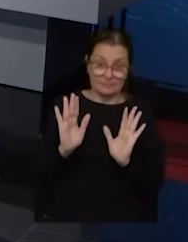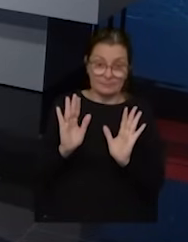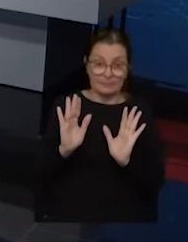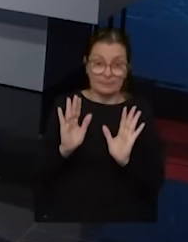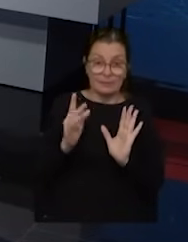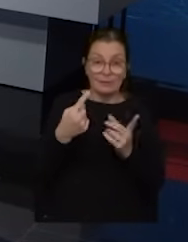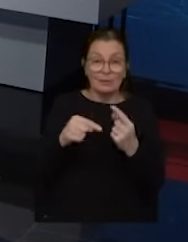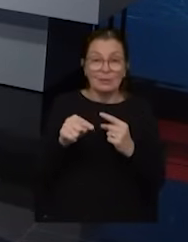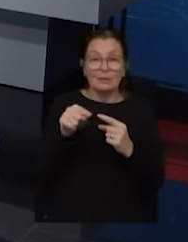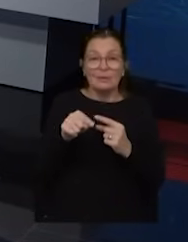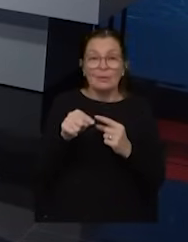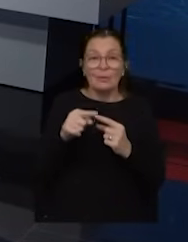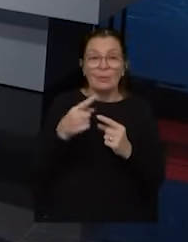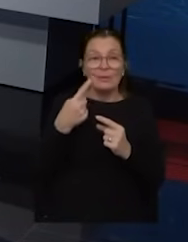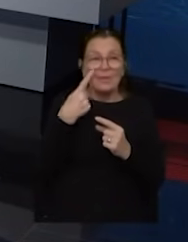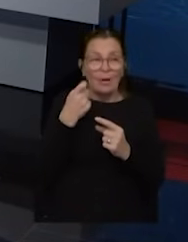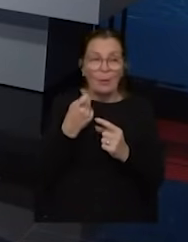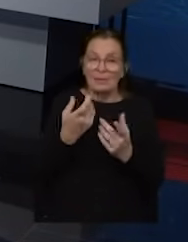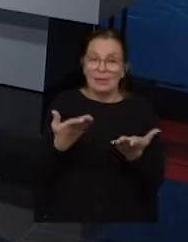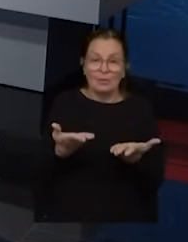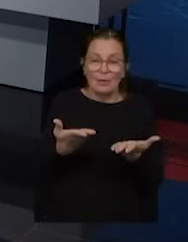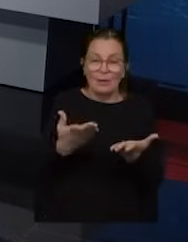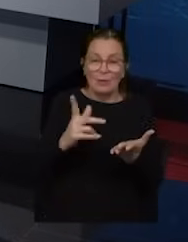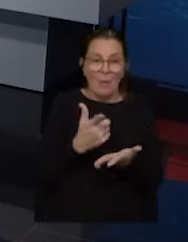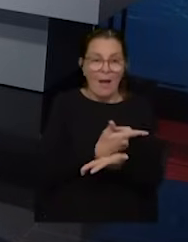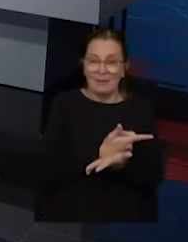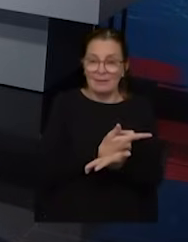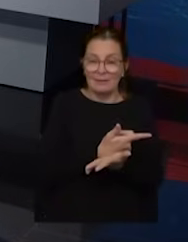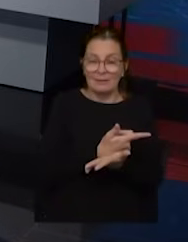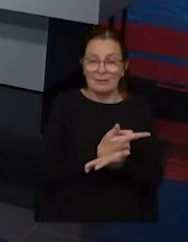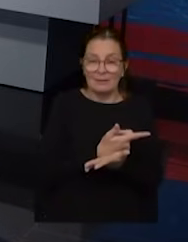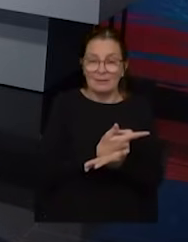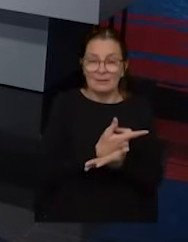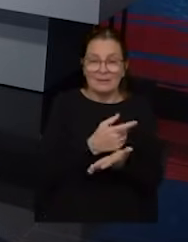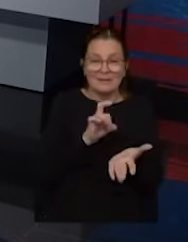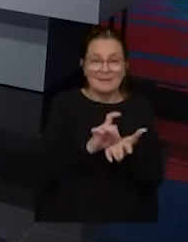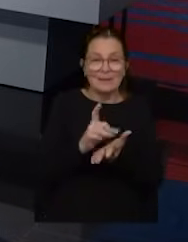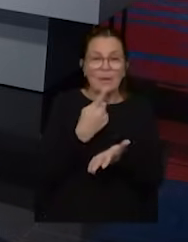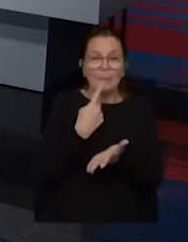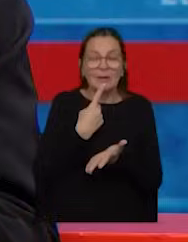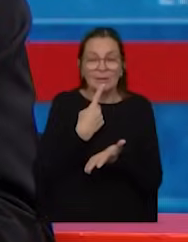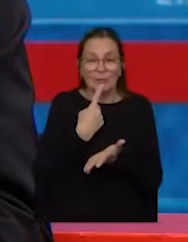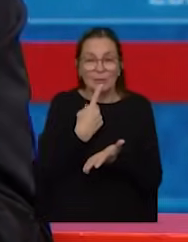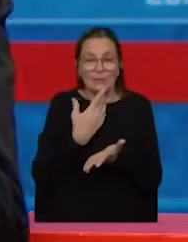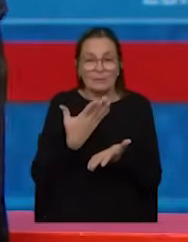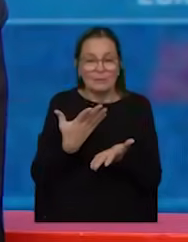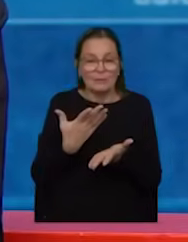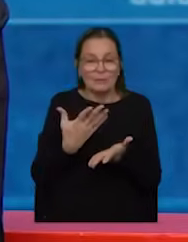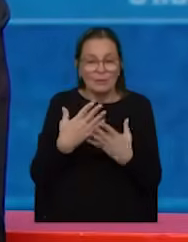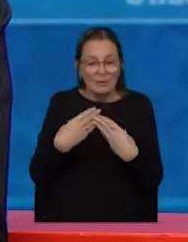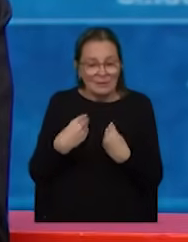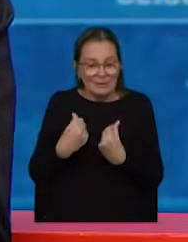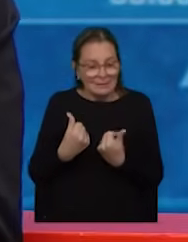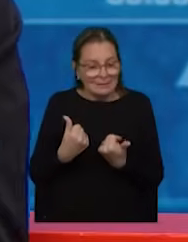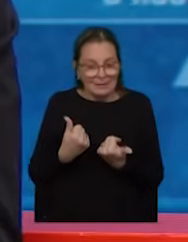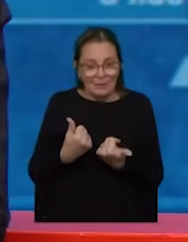este Es evidente que hasta que no haya Hasta que el sistema político eh No se